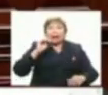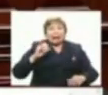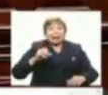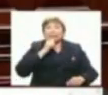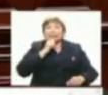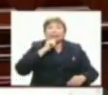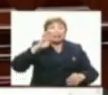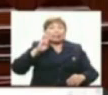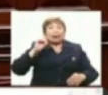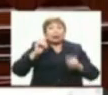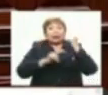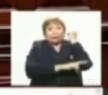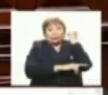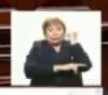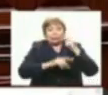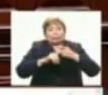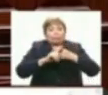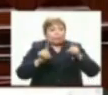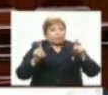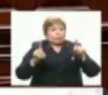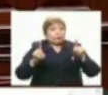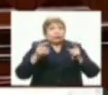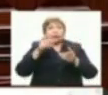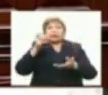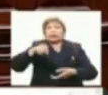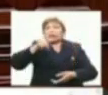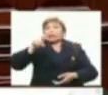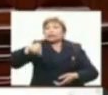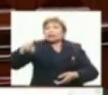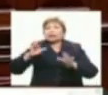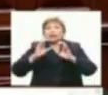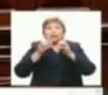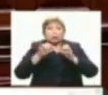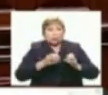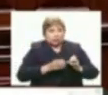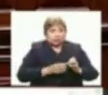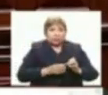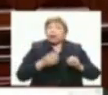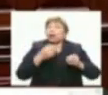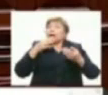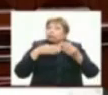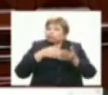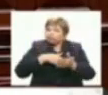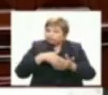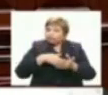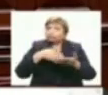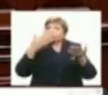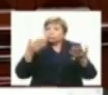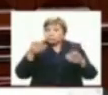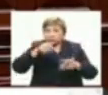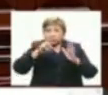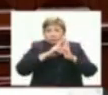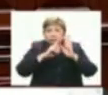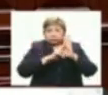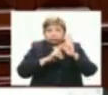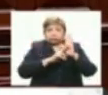Nación, con topes diferenciados según el requerimiento de cada rubro y sector. Flexibilizaremos los requisitos